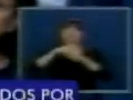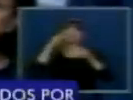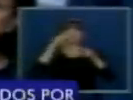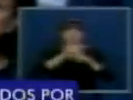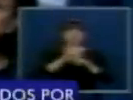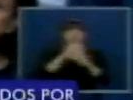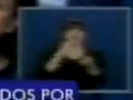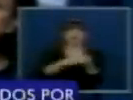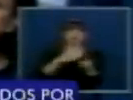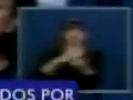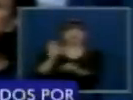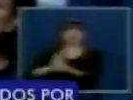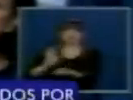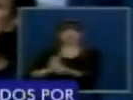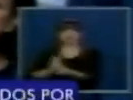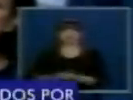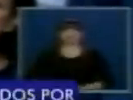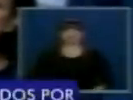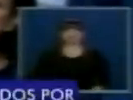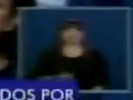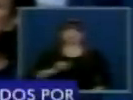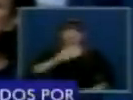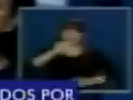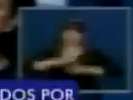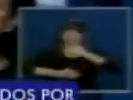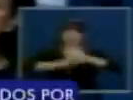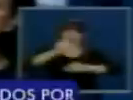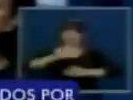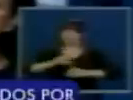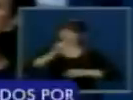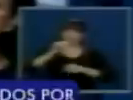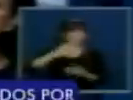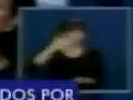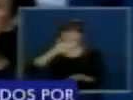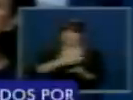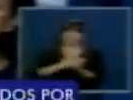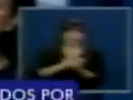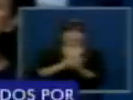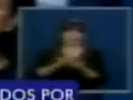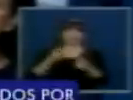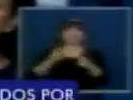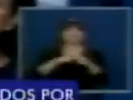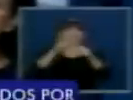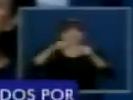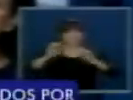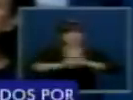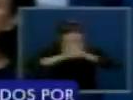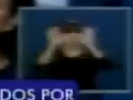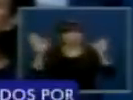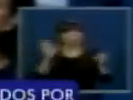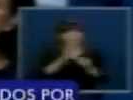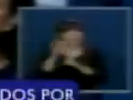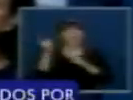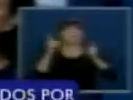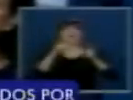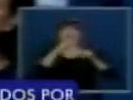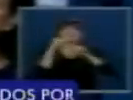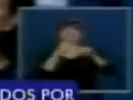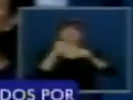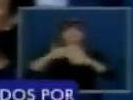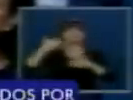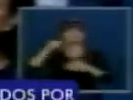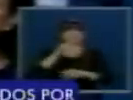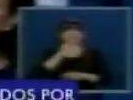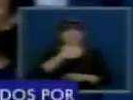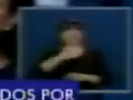y clínicas. Este proceso no se detendrá mientras no se aclare por completo las graves denuncias que persisten en muchos centros